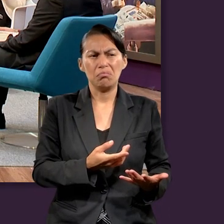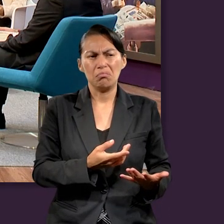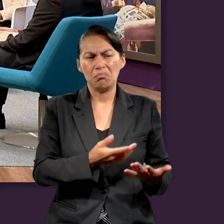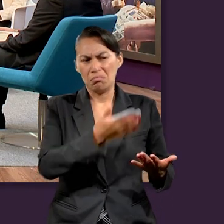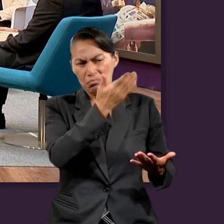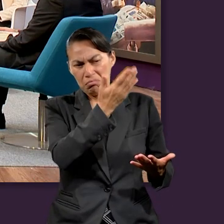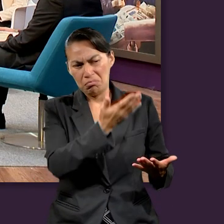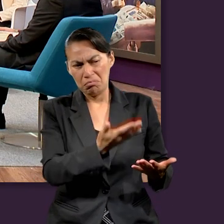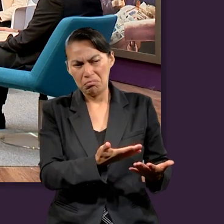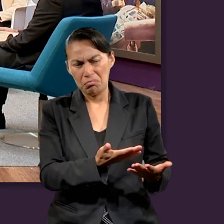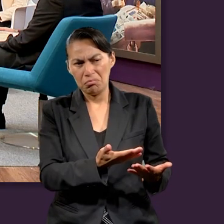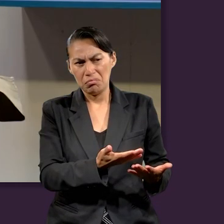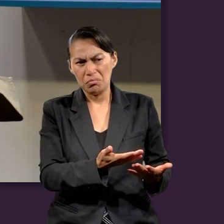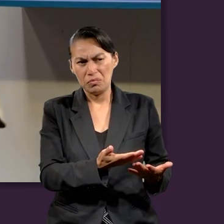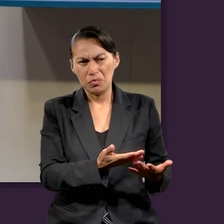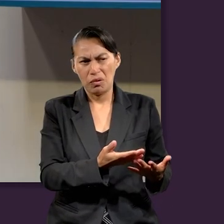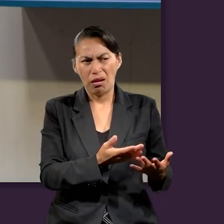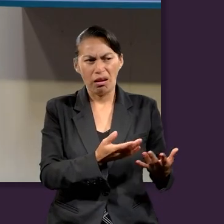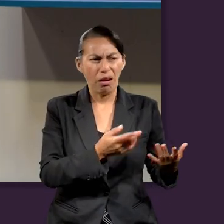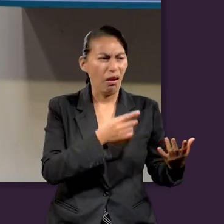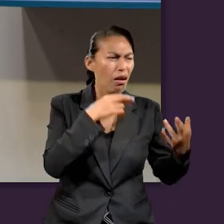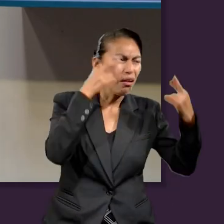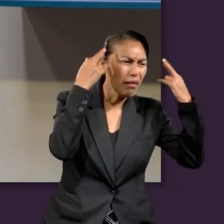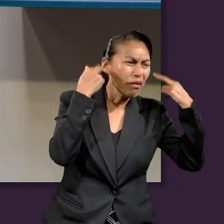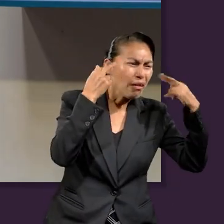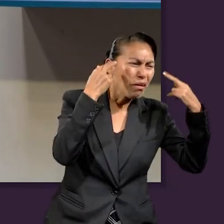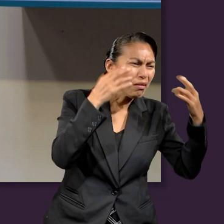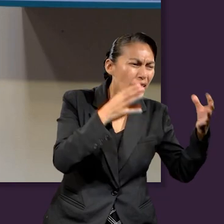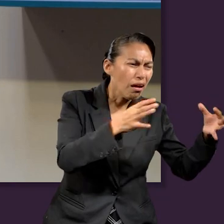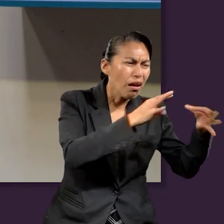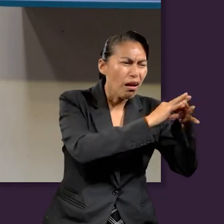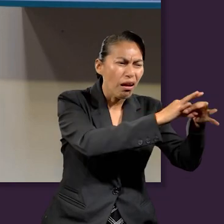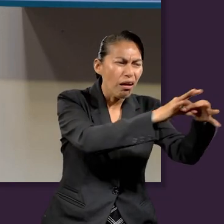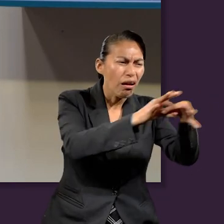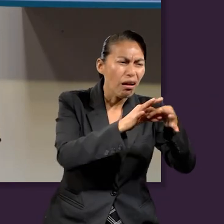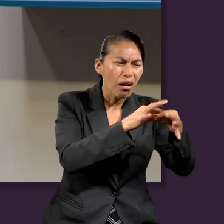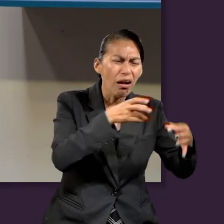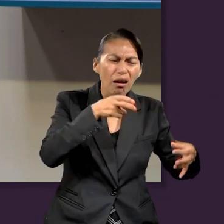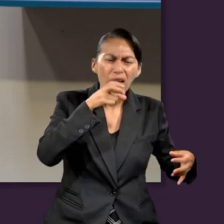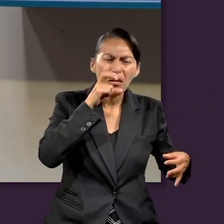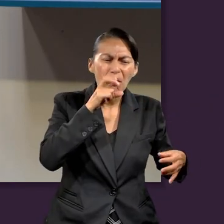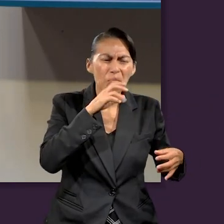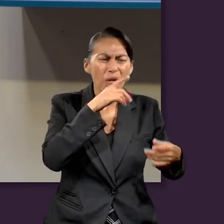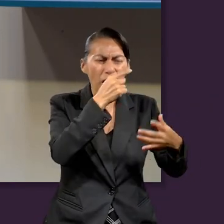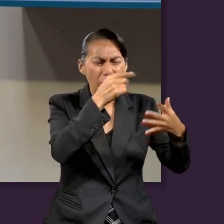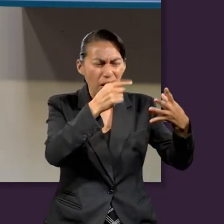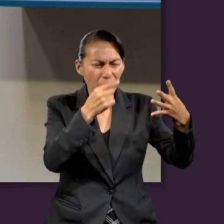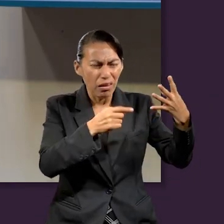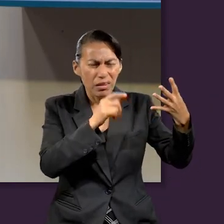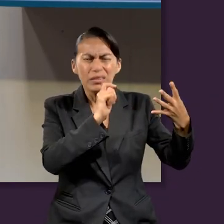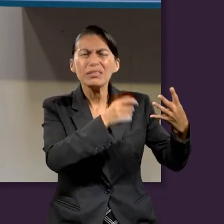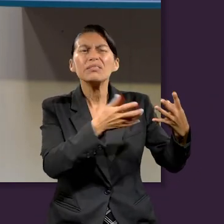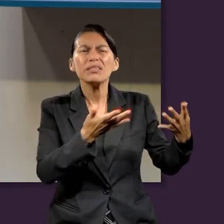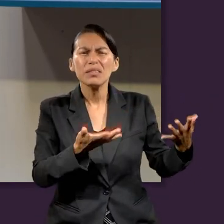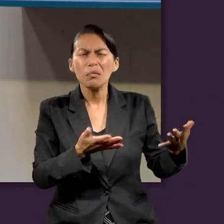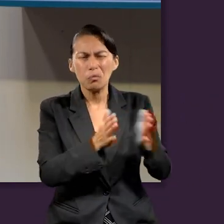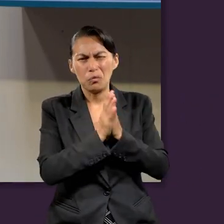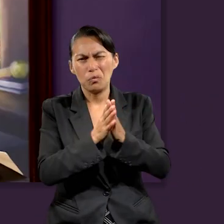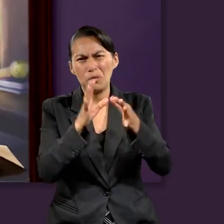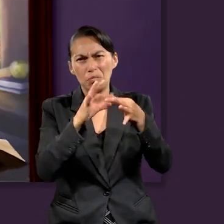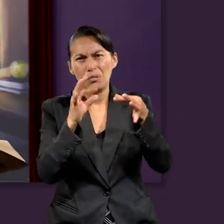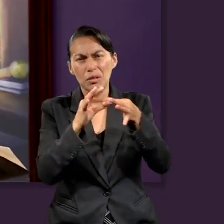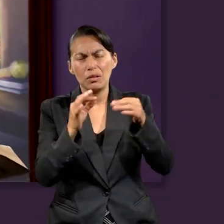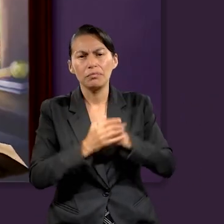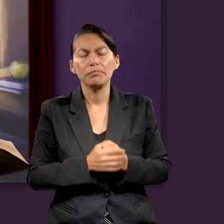esta unión entre los reyes de la tierra? ¿Qué significa la copa? ¿Podrías hablarnos un poquito al respecto de eso?